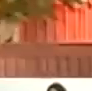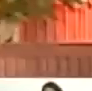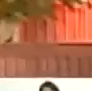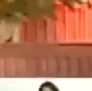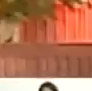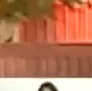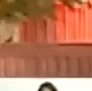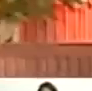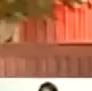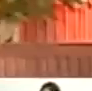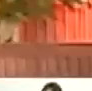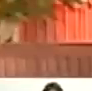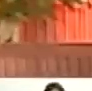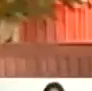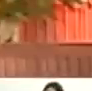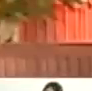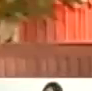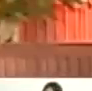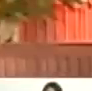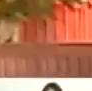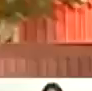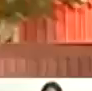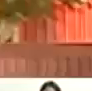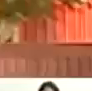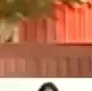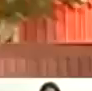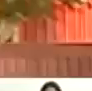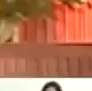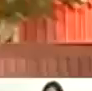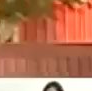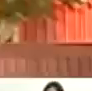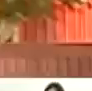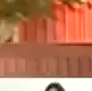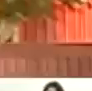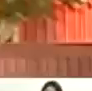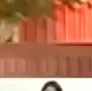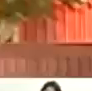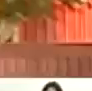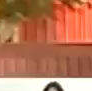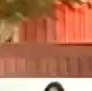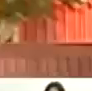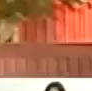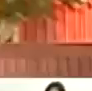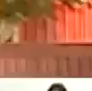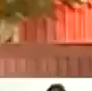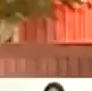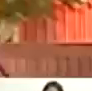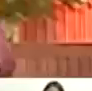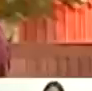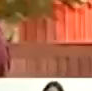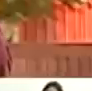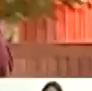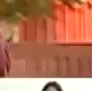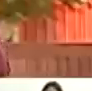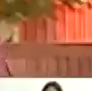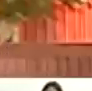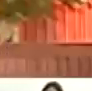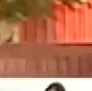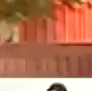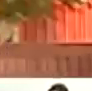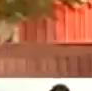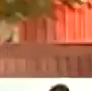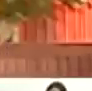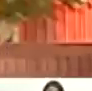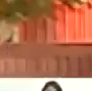sea apuñaleada. Tenemos que defender la moral y la ética de esta revolución, fundada por nuestro comandante Chávez, en base a los